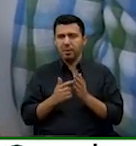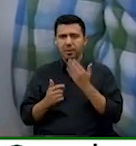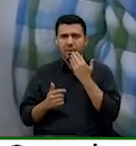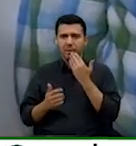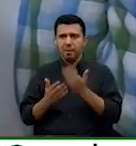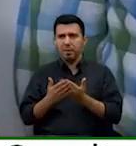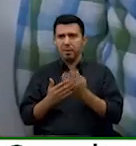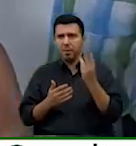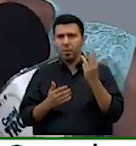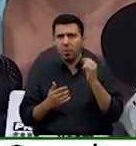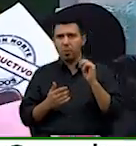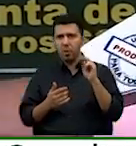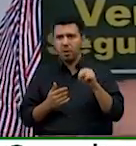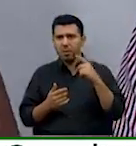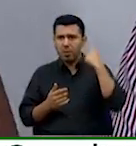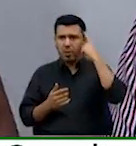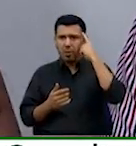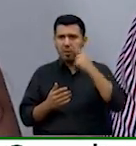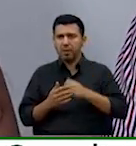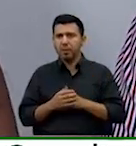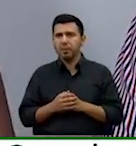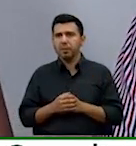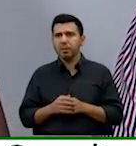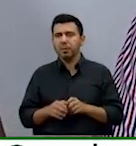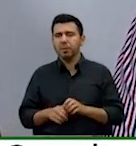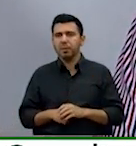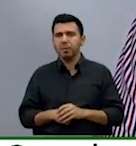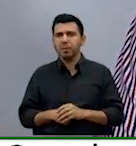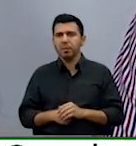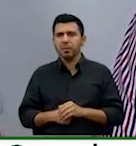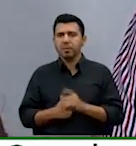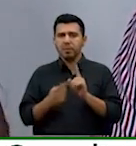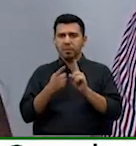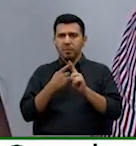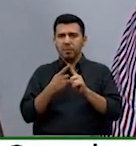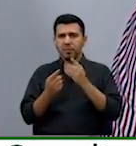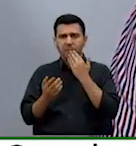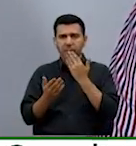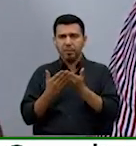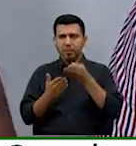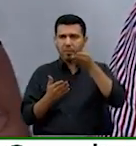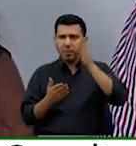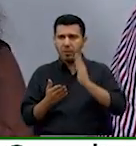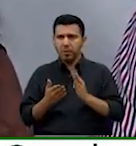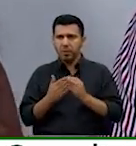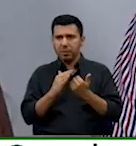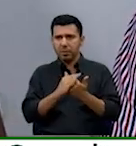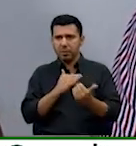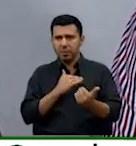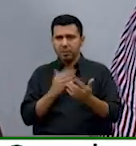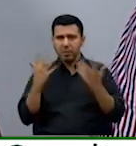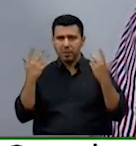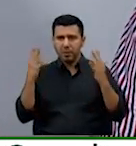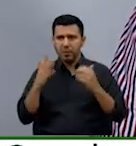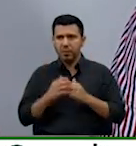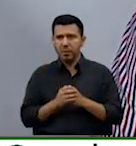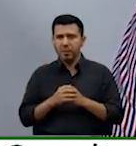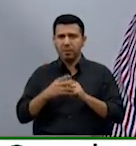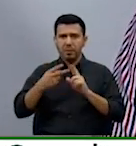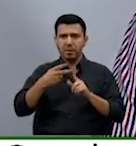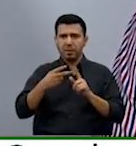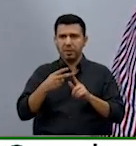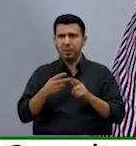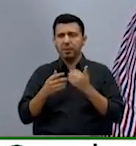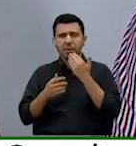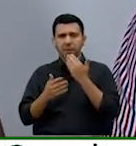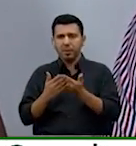doctor William Villamizar. Esto, le doy primero gracias a Dios por habernos invitado a la fiesta, segundo que todo